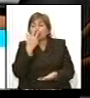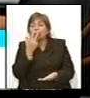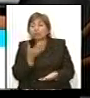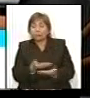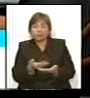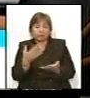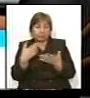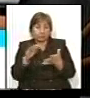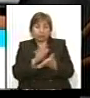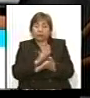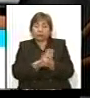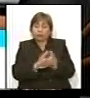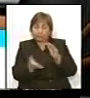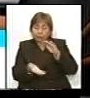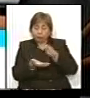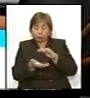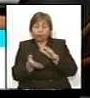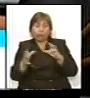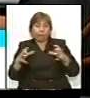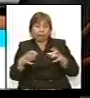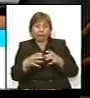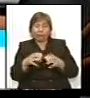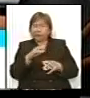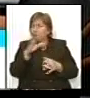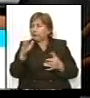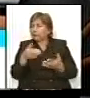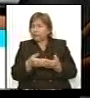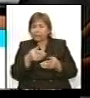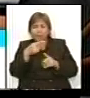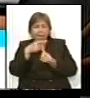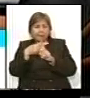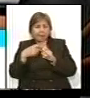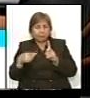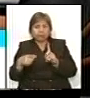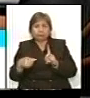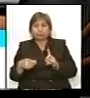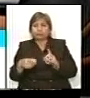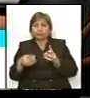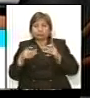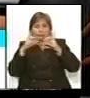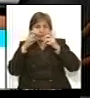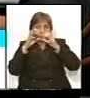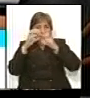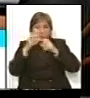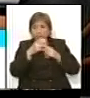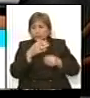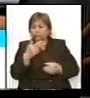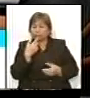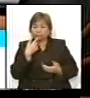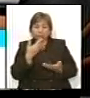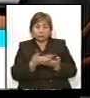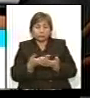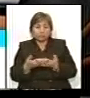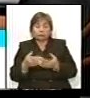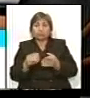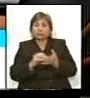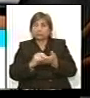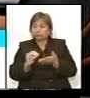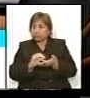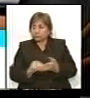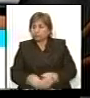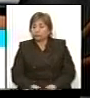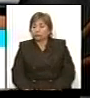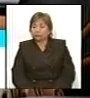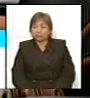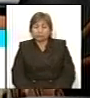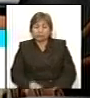en este paquete, ya hemos abarcado casi la mitad de los levantamientos topográficos y entonces nos encontramos en proceso de saneamiento.